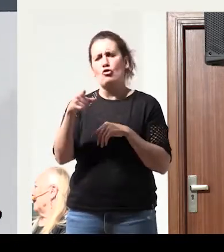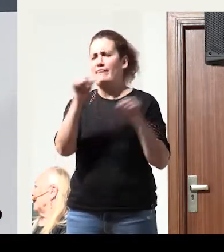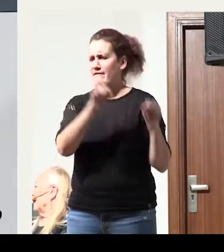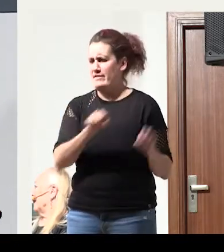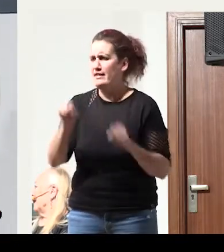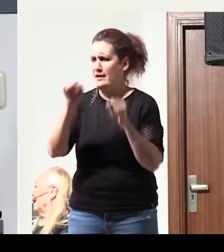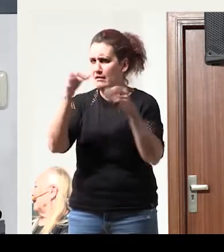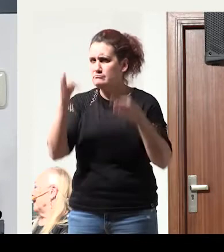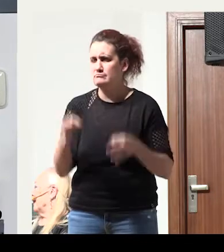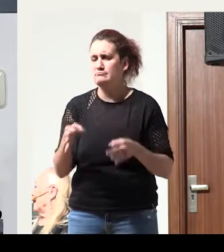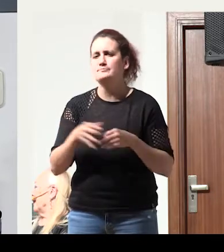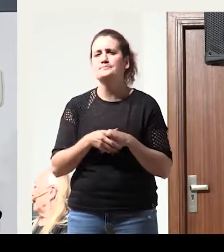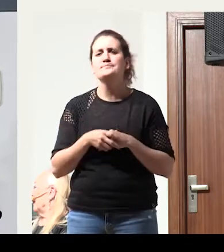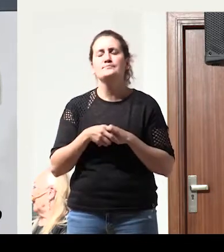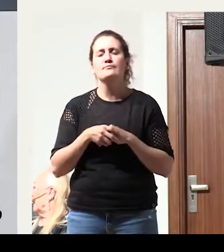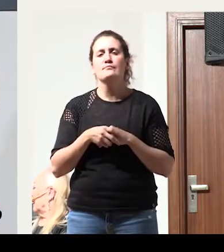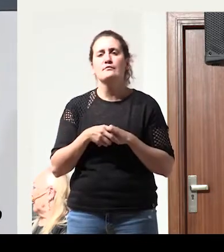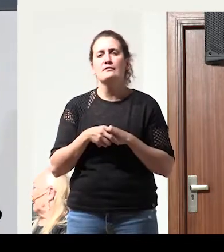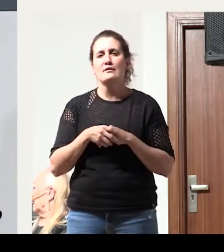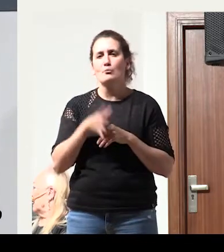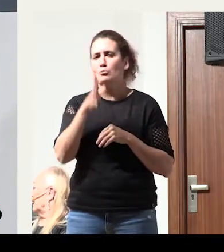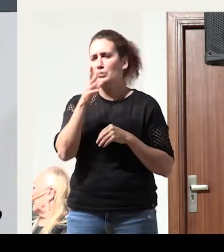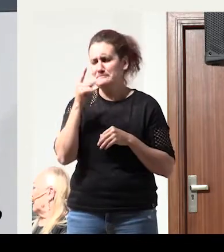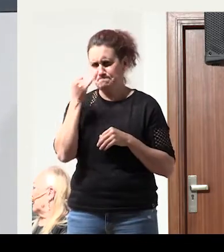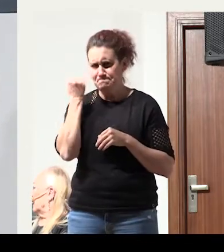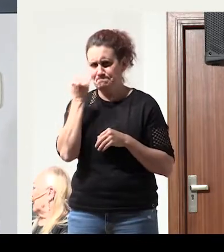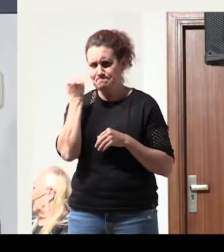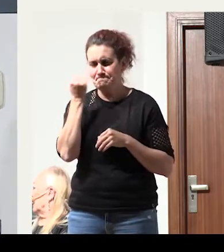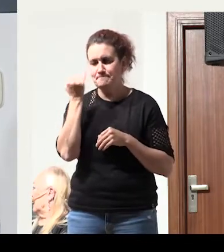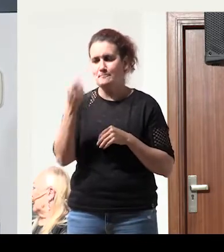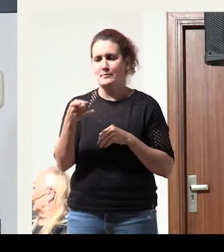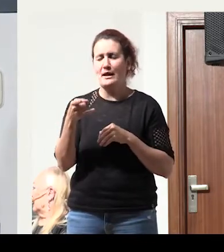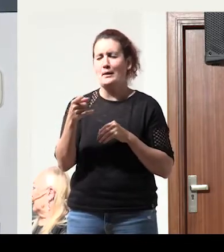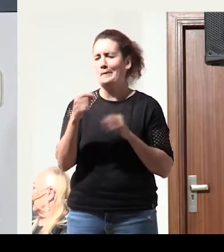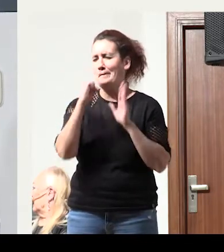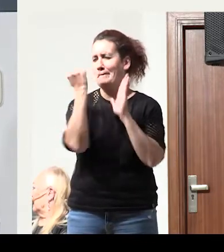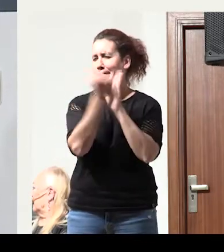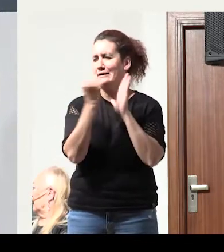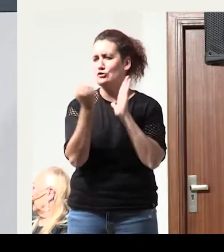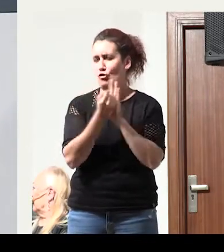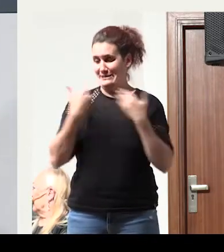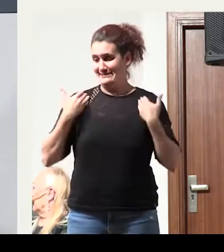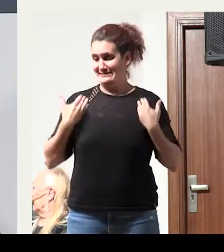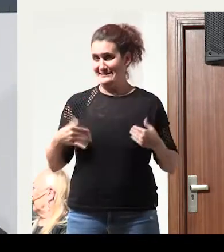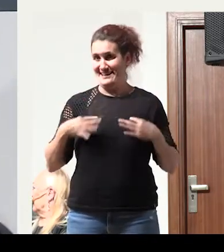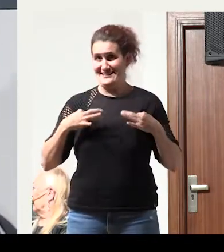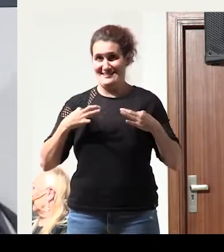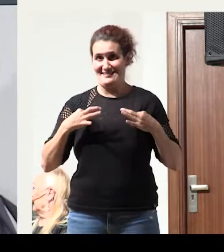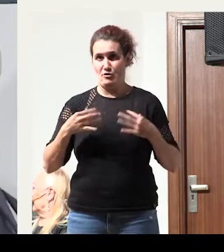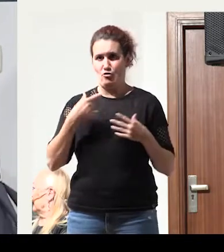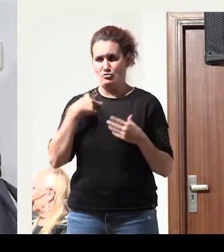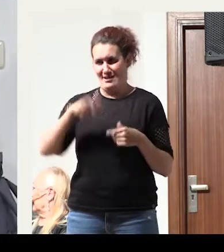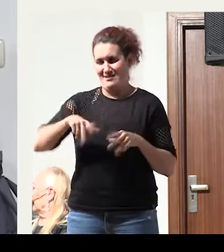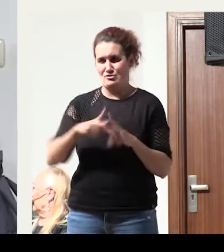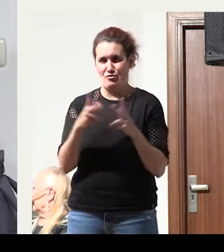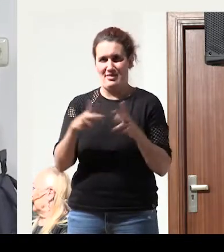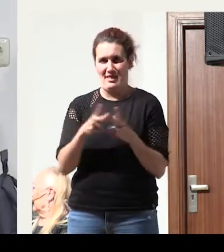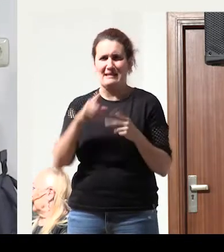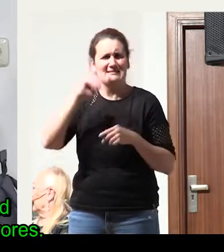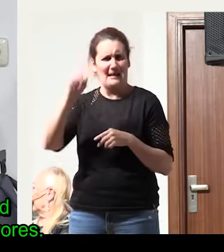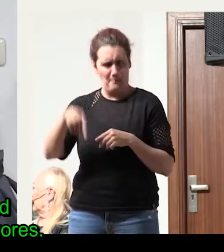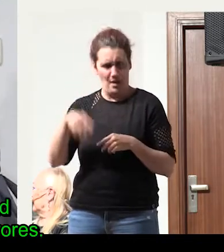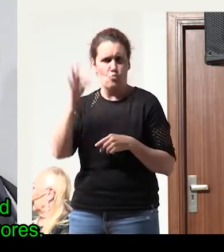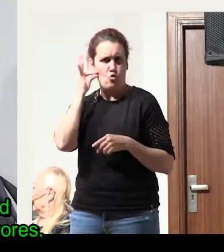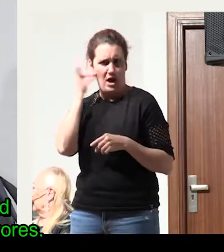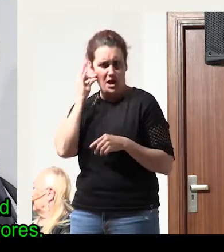porque fijaros qué patrones, por ejemplo, estéticos tenemos tan terribles en nuestra sociedad, que también se aplica a las mujeres mayores, aunque tenemos